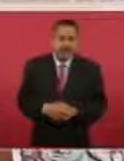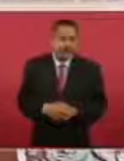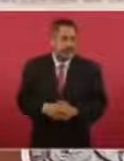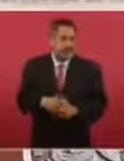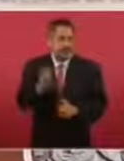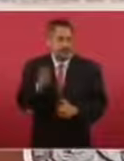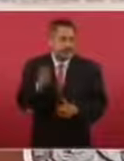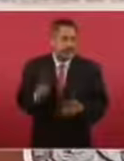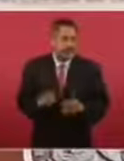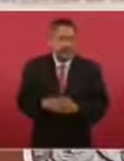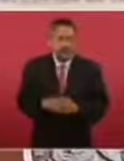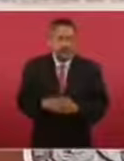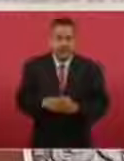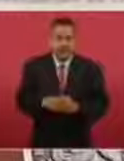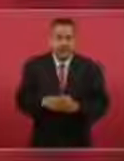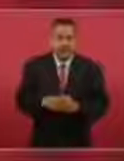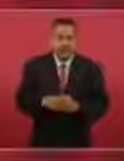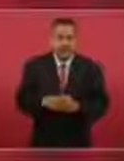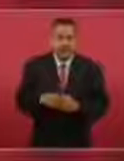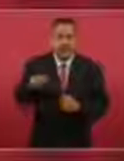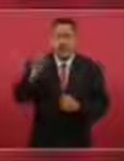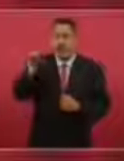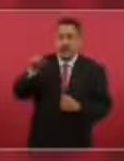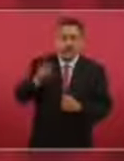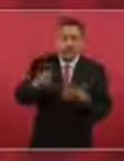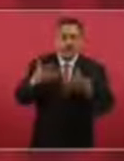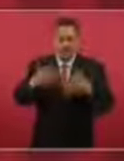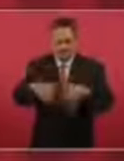Porque no producen.